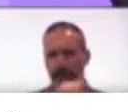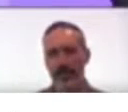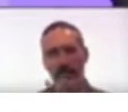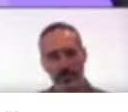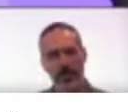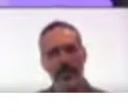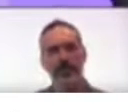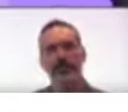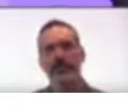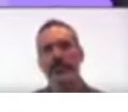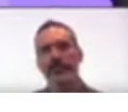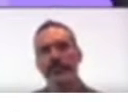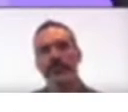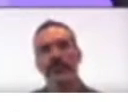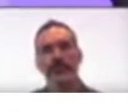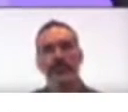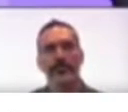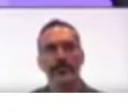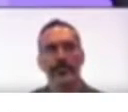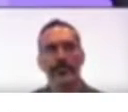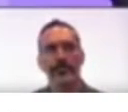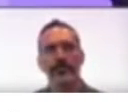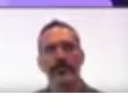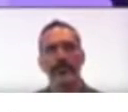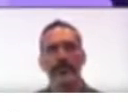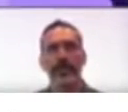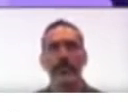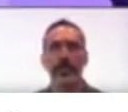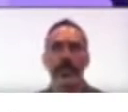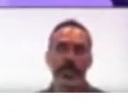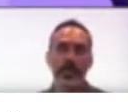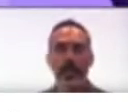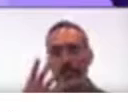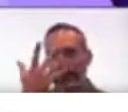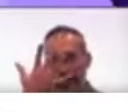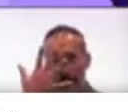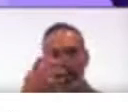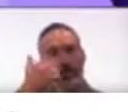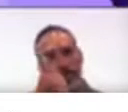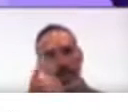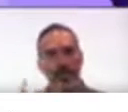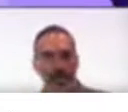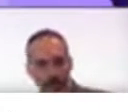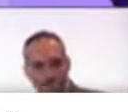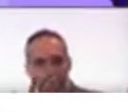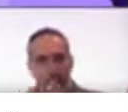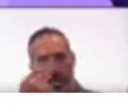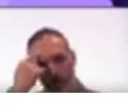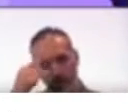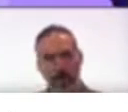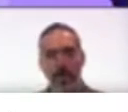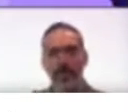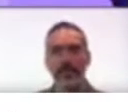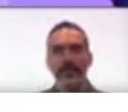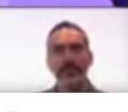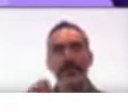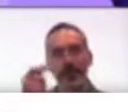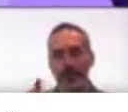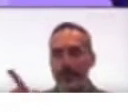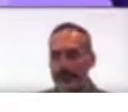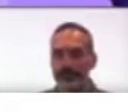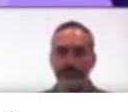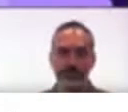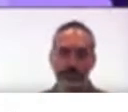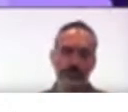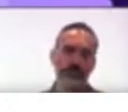serio. Había que llegar a las 5 o 6 de la mañana para sacar ficha de turno y poder